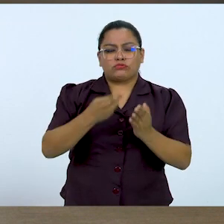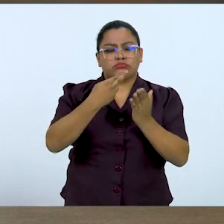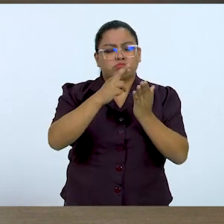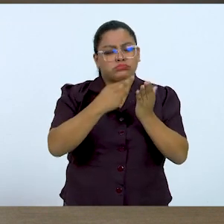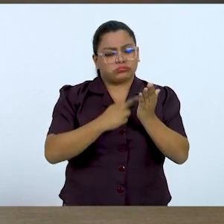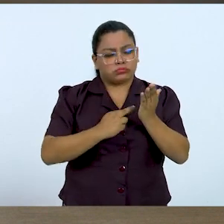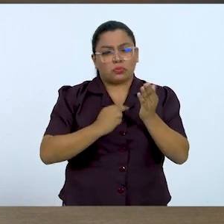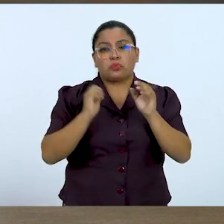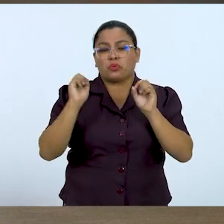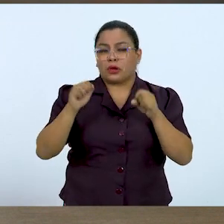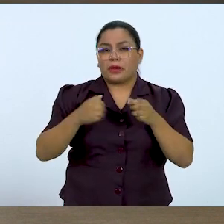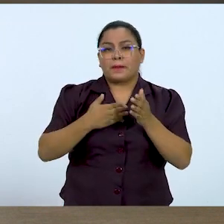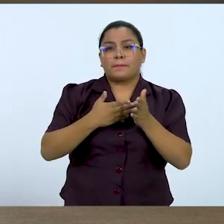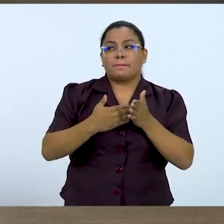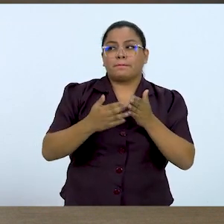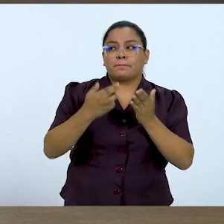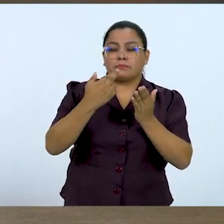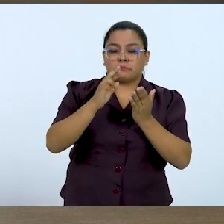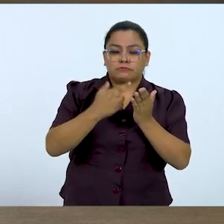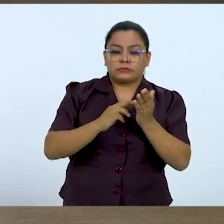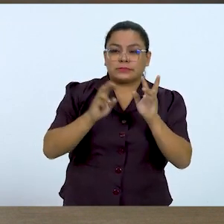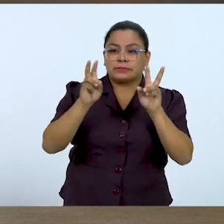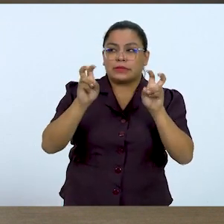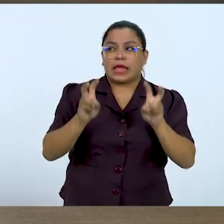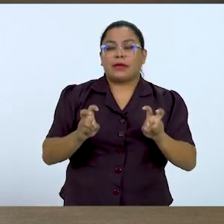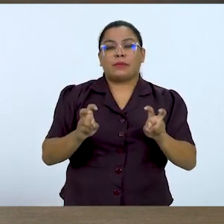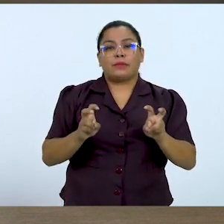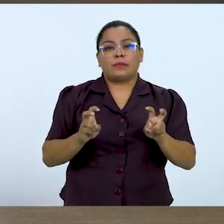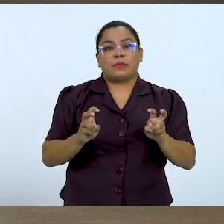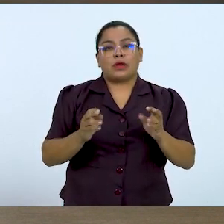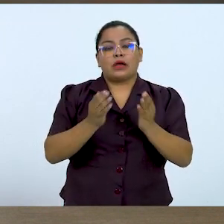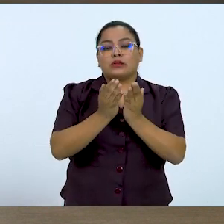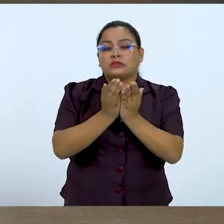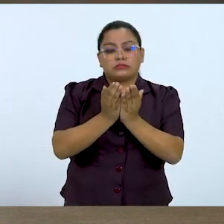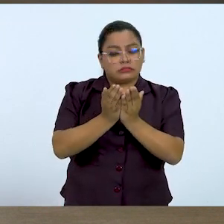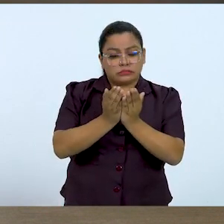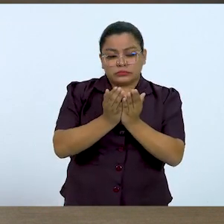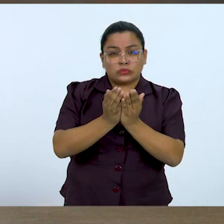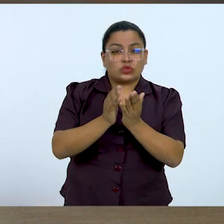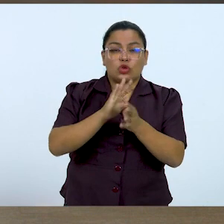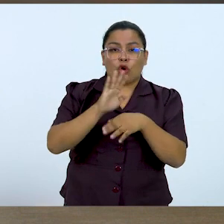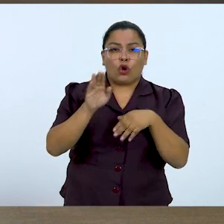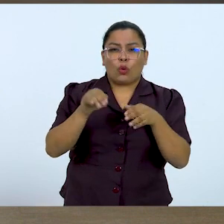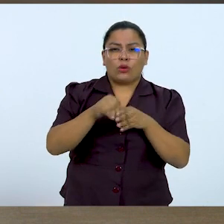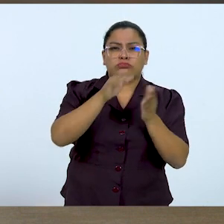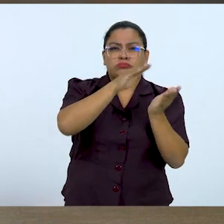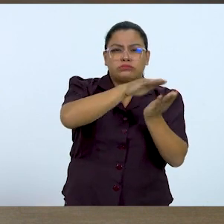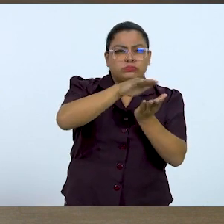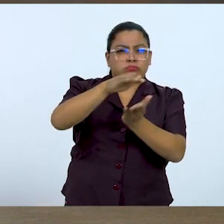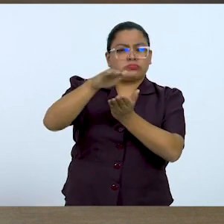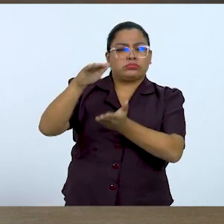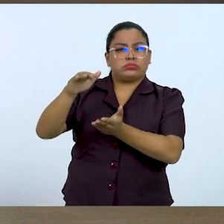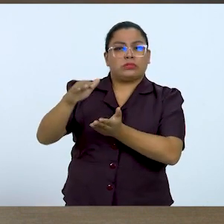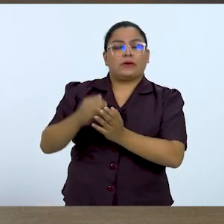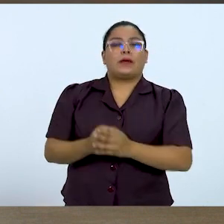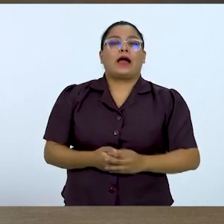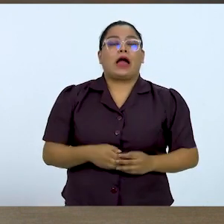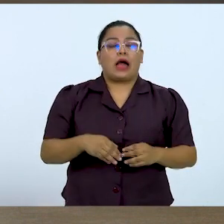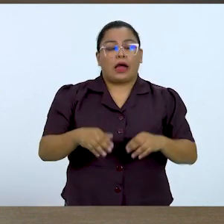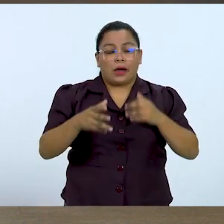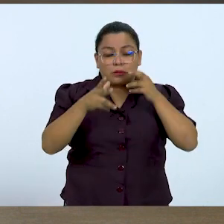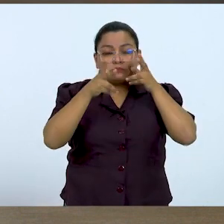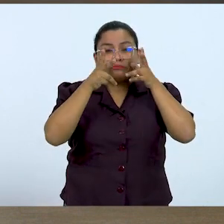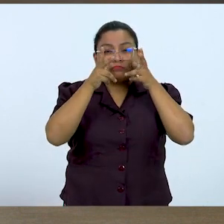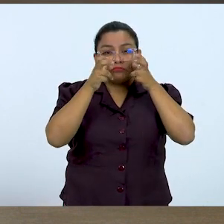metodológica. Puedes iniciar revisando los contenidos y las lecciones que conforman esta unidad. y